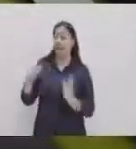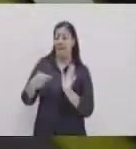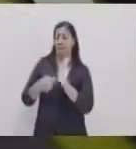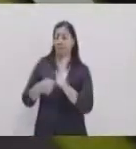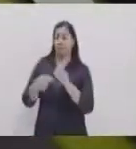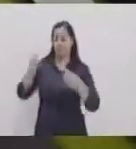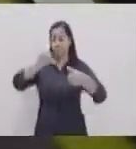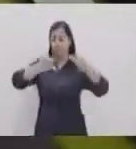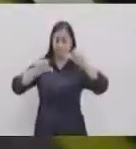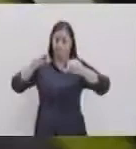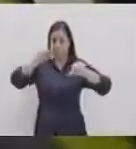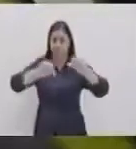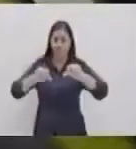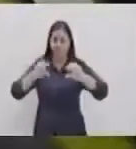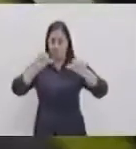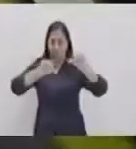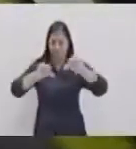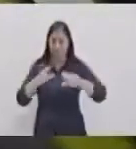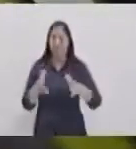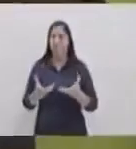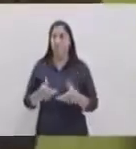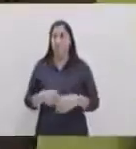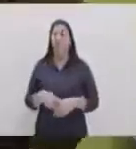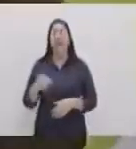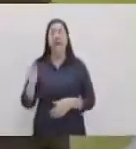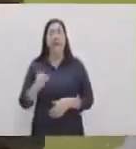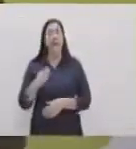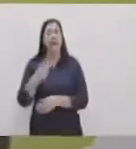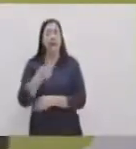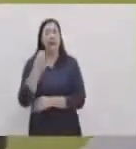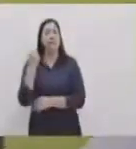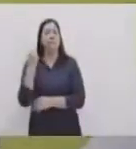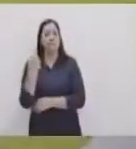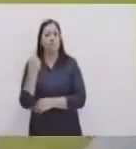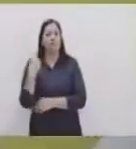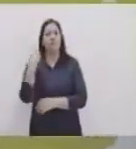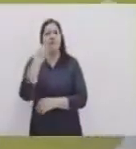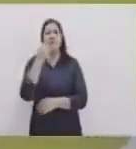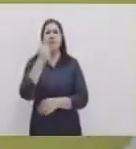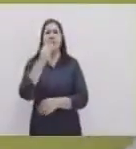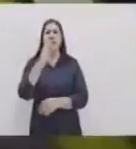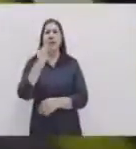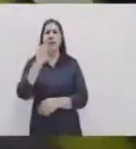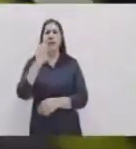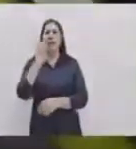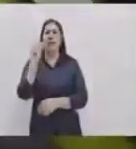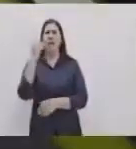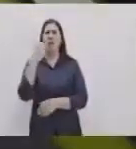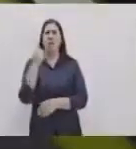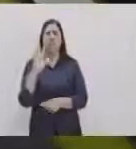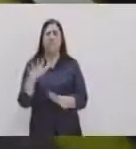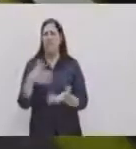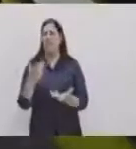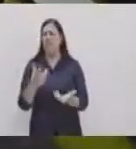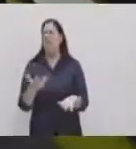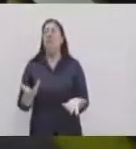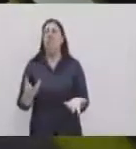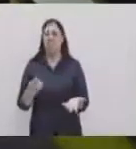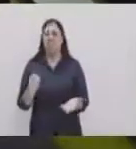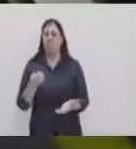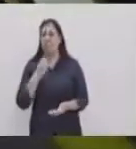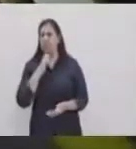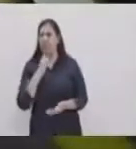estos ingredientes. Sí. Bueno, aquí dice que nos hace falta la sacarosa. Esa